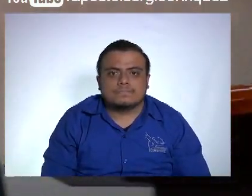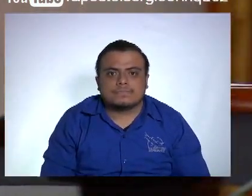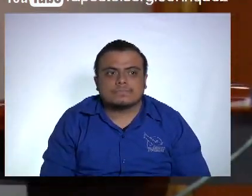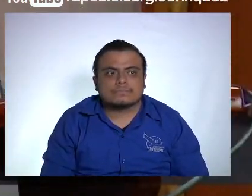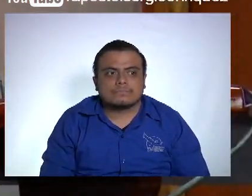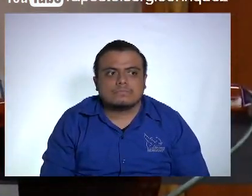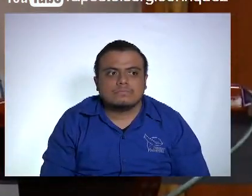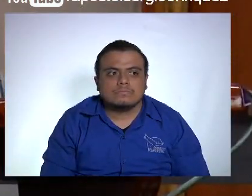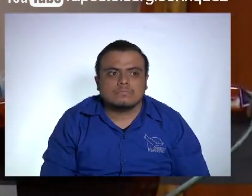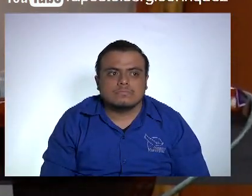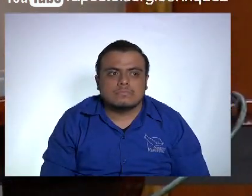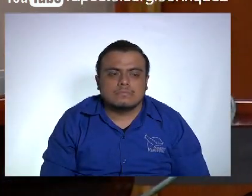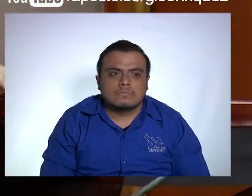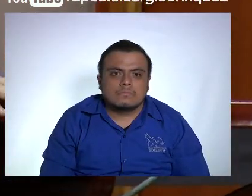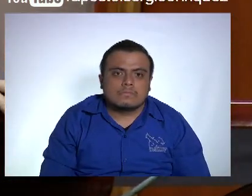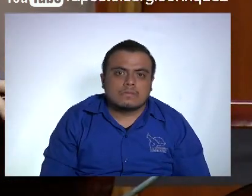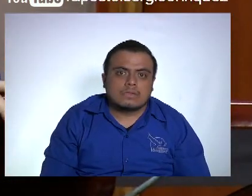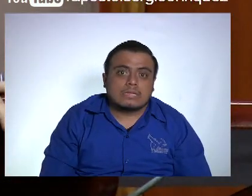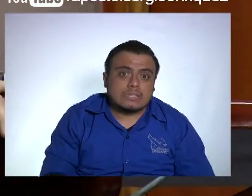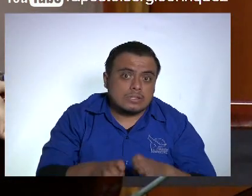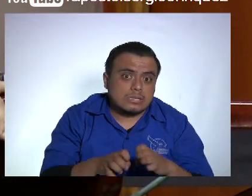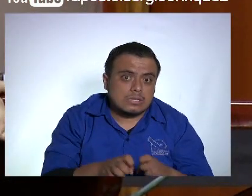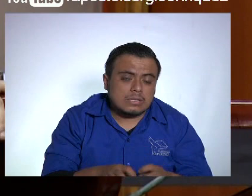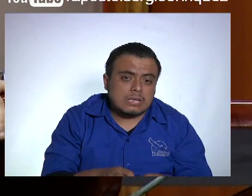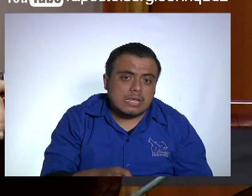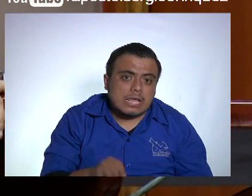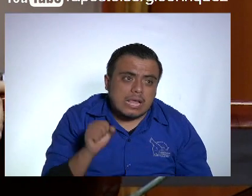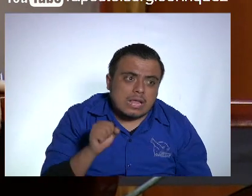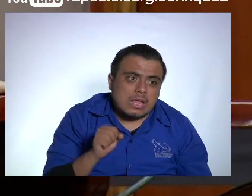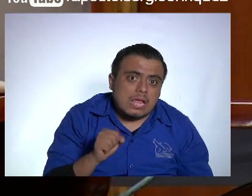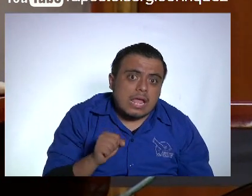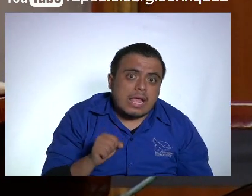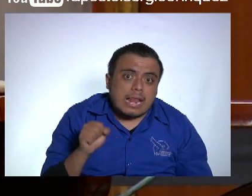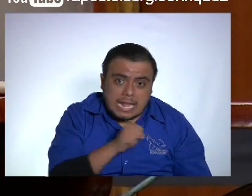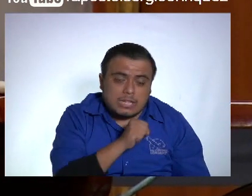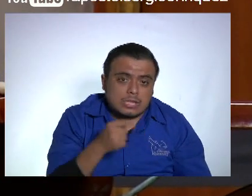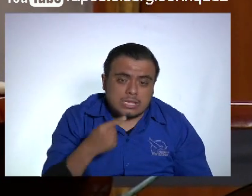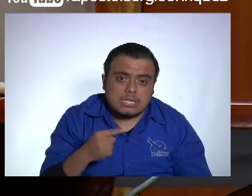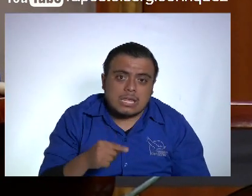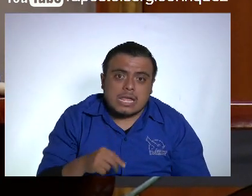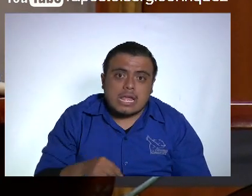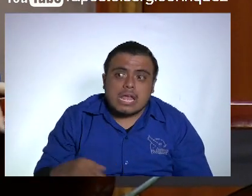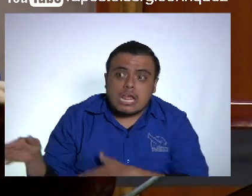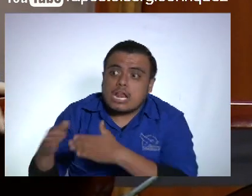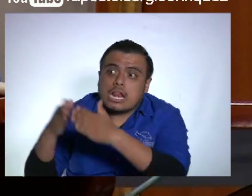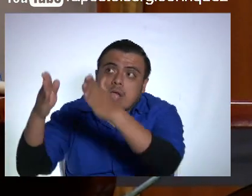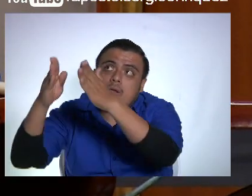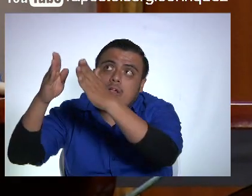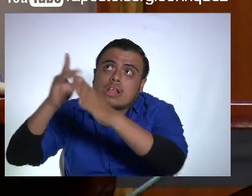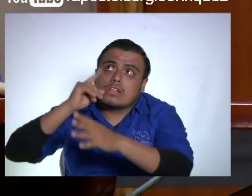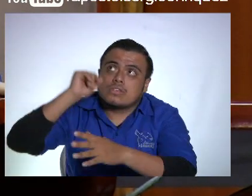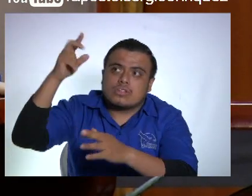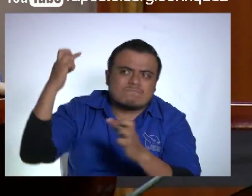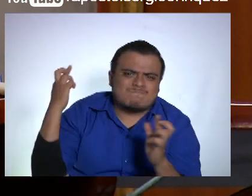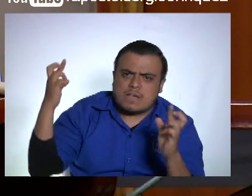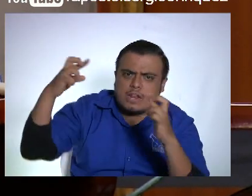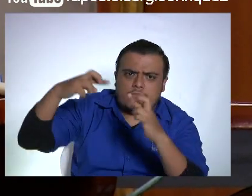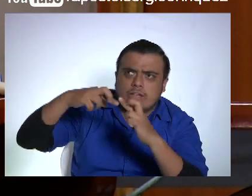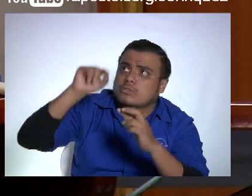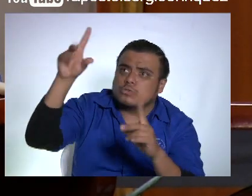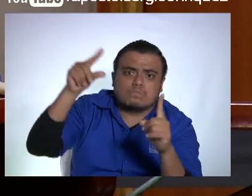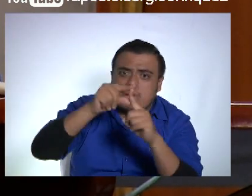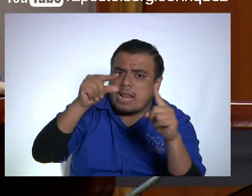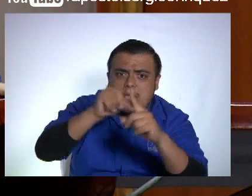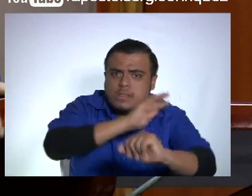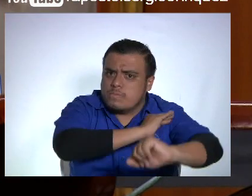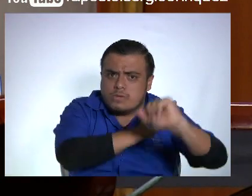Por eso ese canto, que es un salmo: el camino del Señor es perfecto, la palabra del Señor es